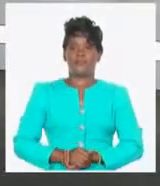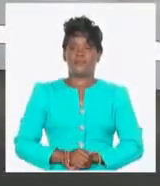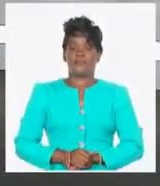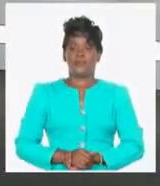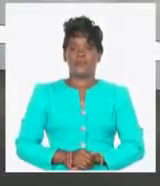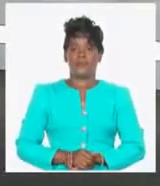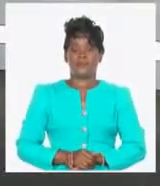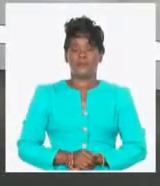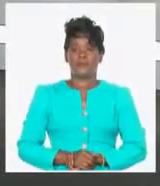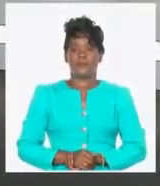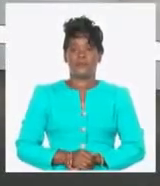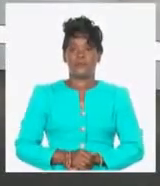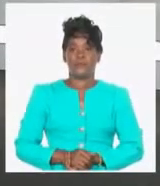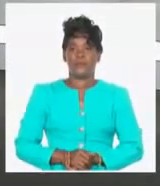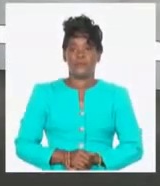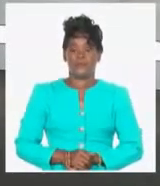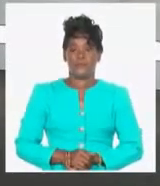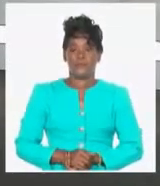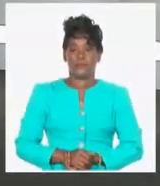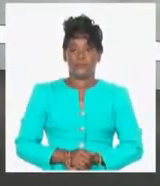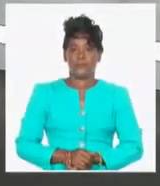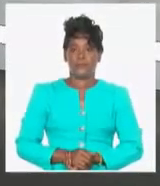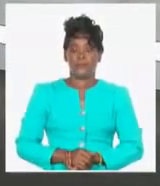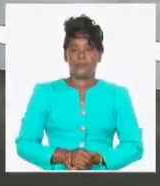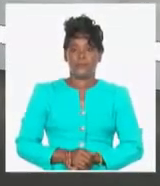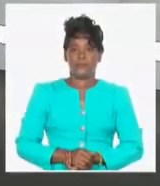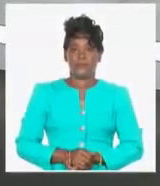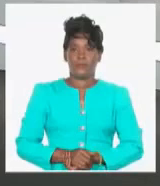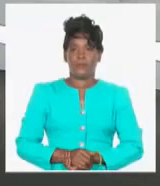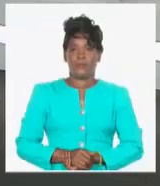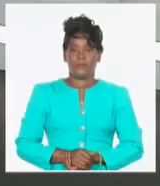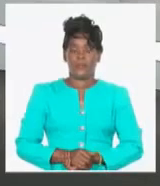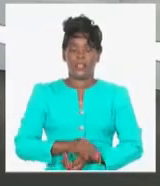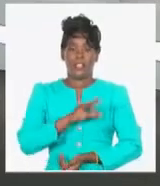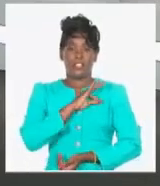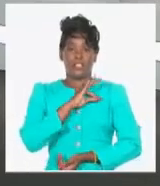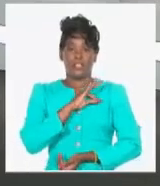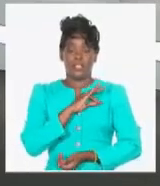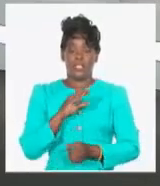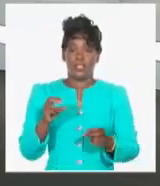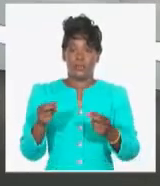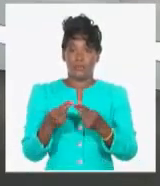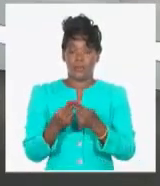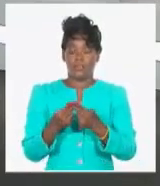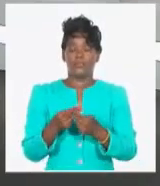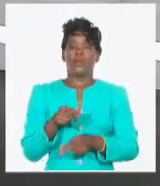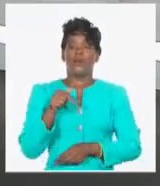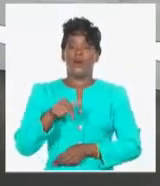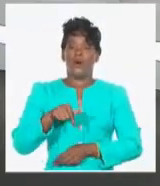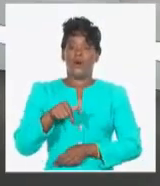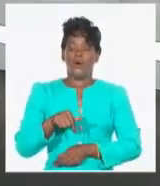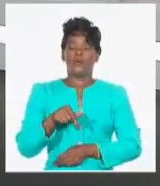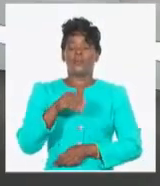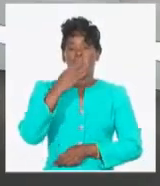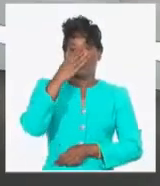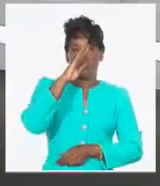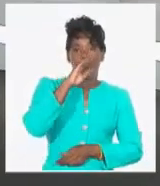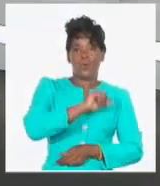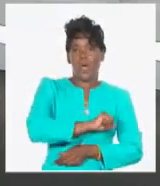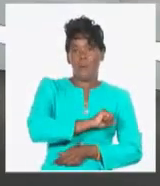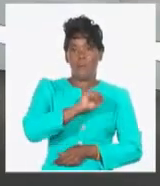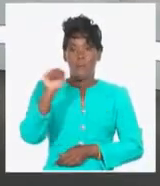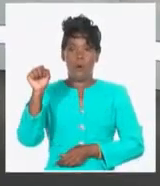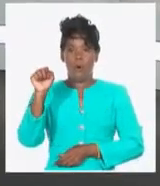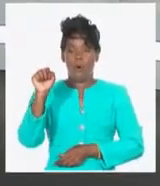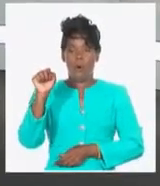Hoy en el debut del béisbol en los Juegos Panamericanos de Santiago de Chile, la selección cubana derrotó a Colombia con marcador de